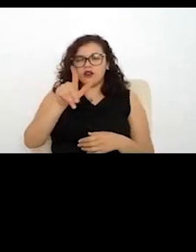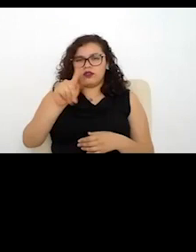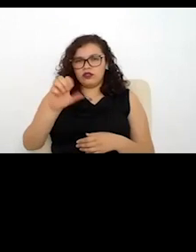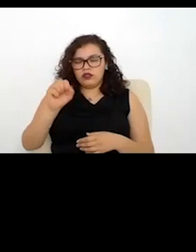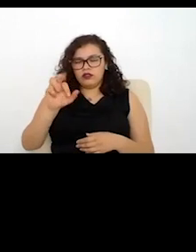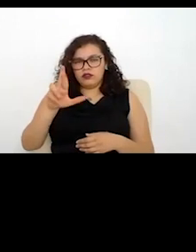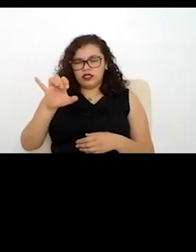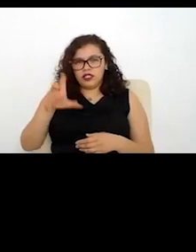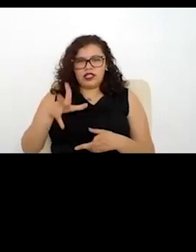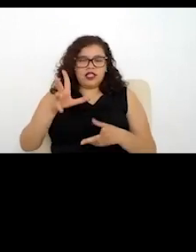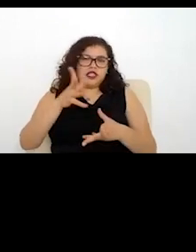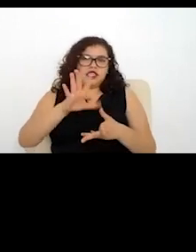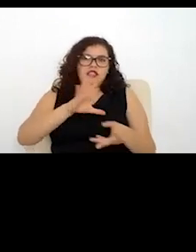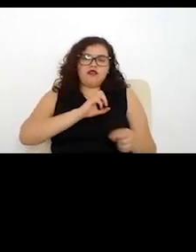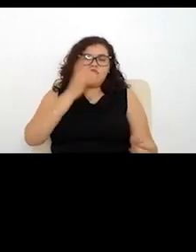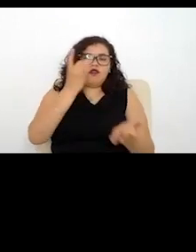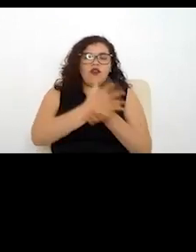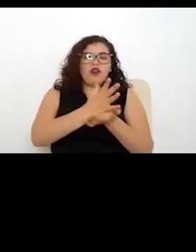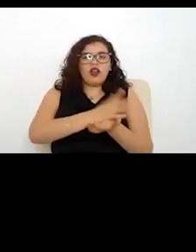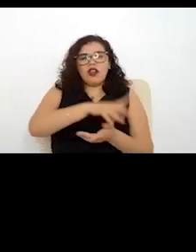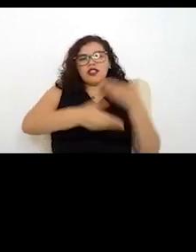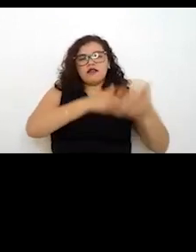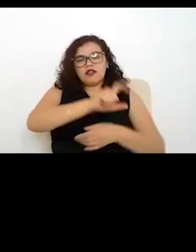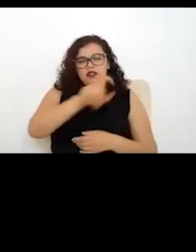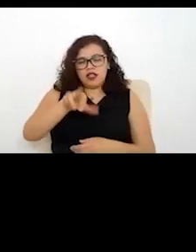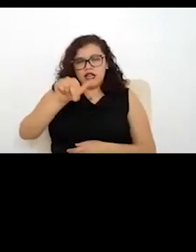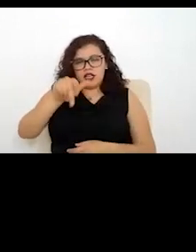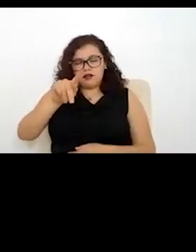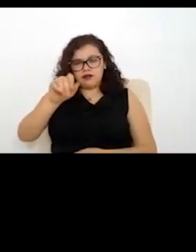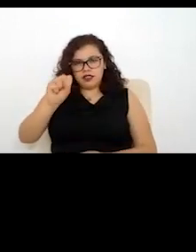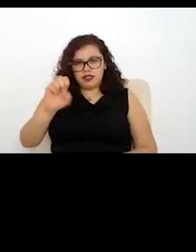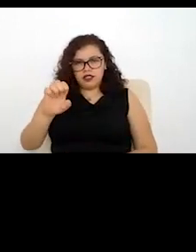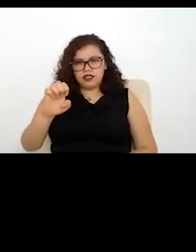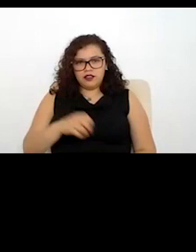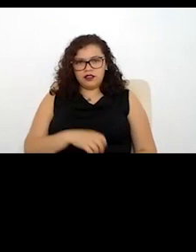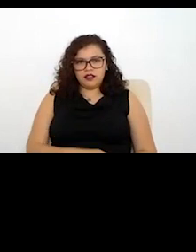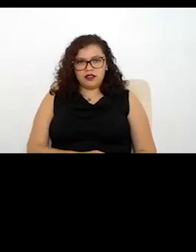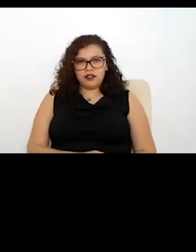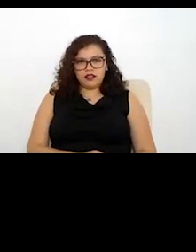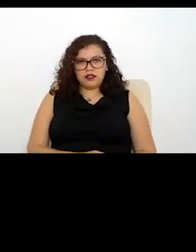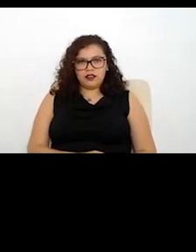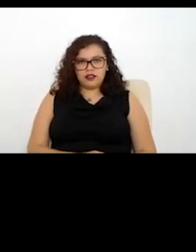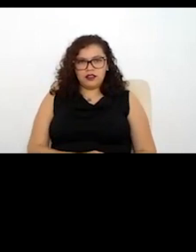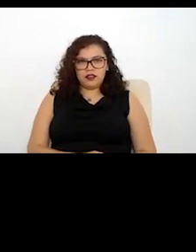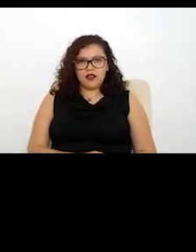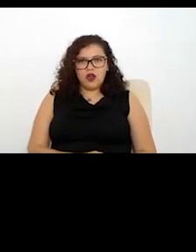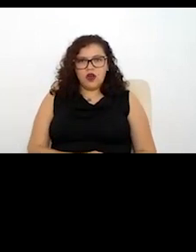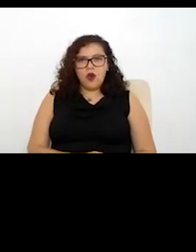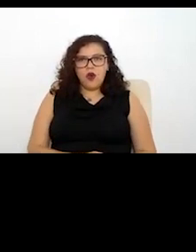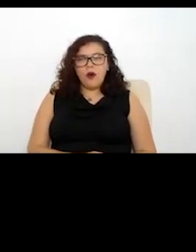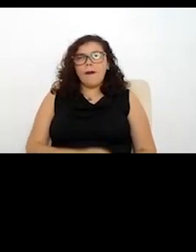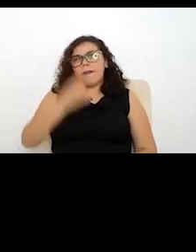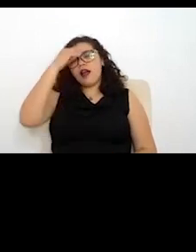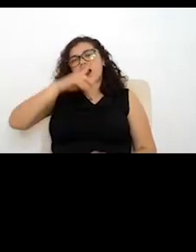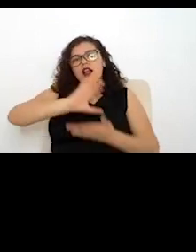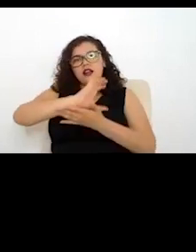servicios especializados a través del REPSE, pero a través de la contratación